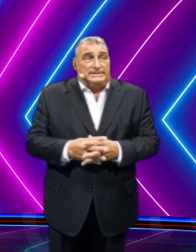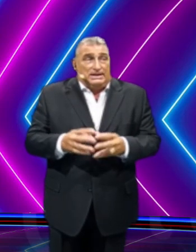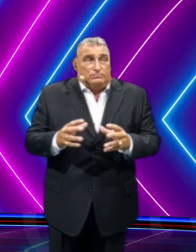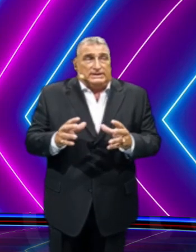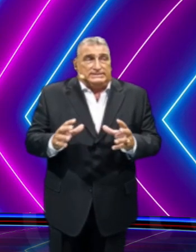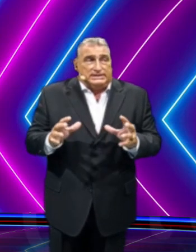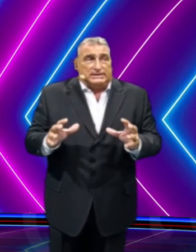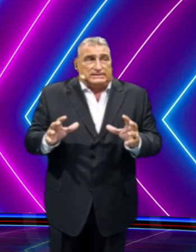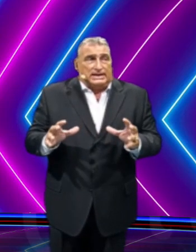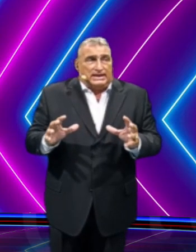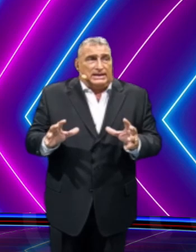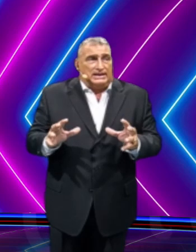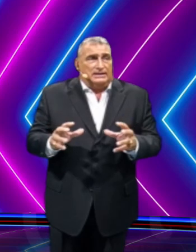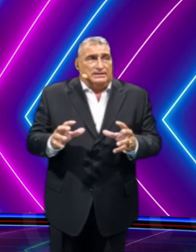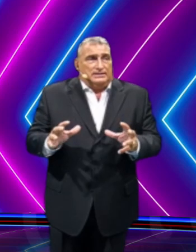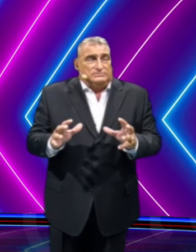da